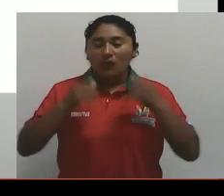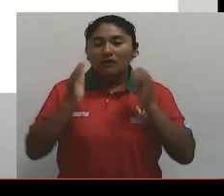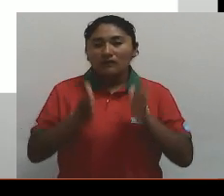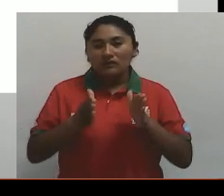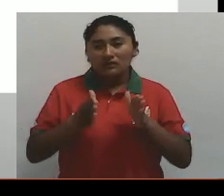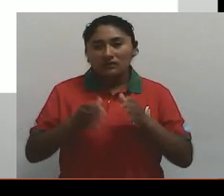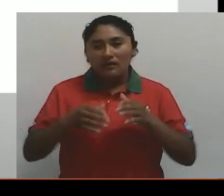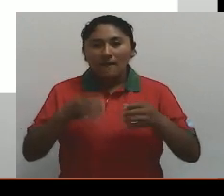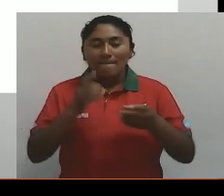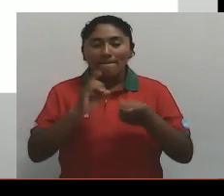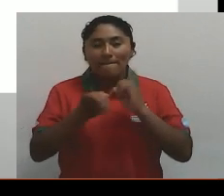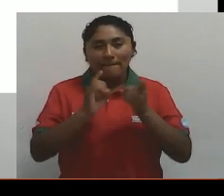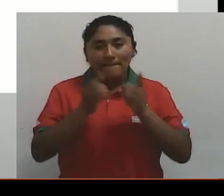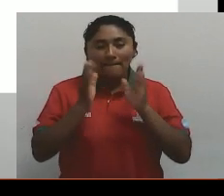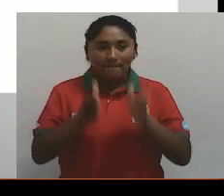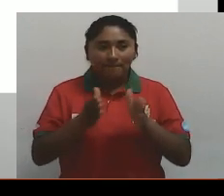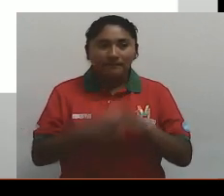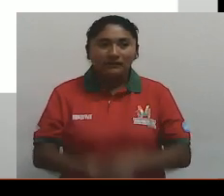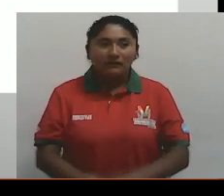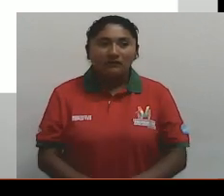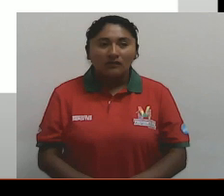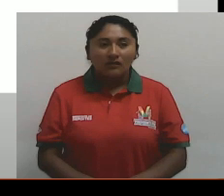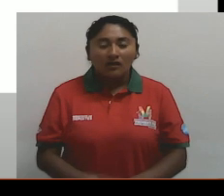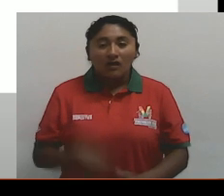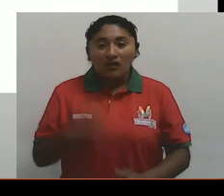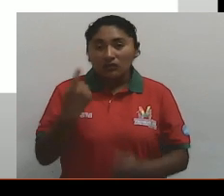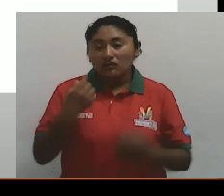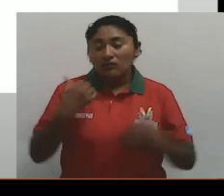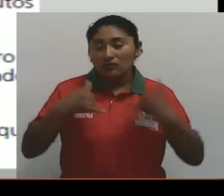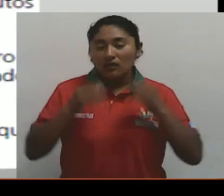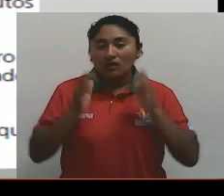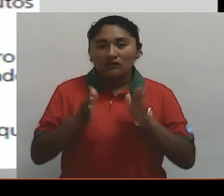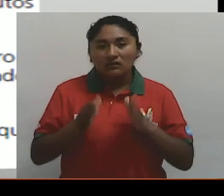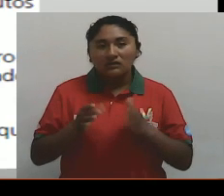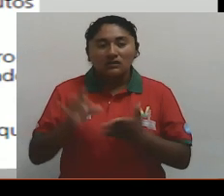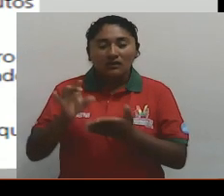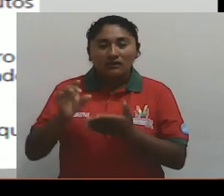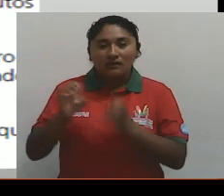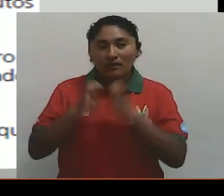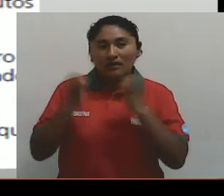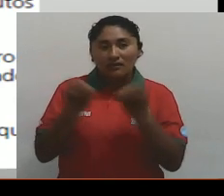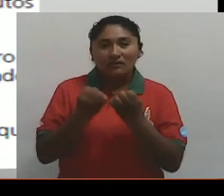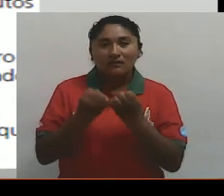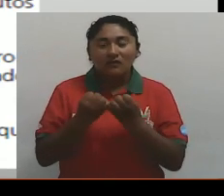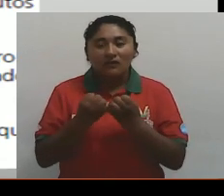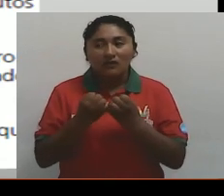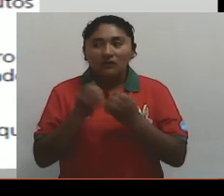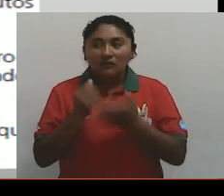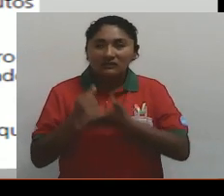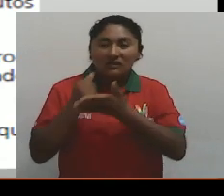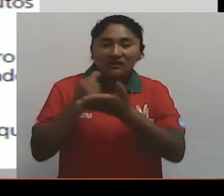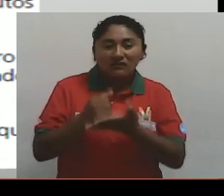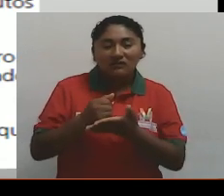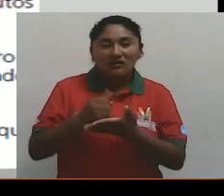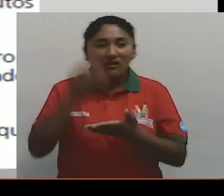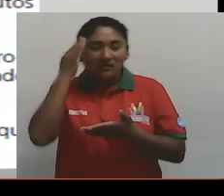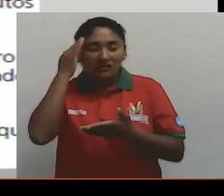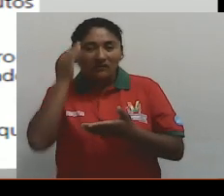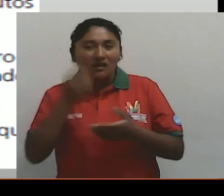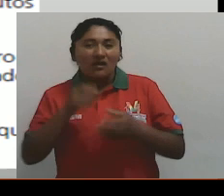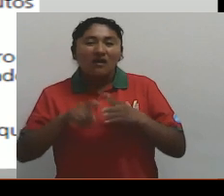de los deportes donde no nos permite llegar y salvar el cotejo con 5 o con 4